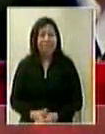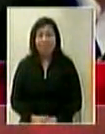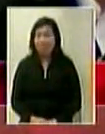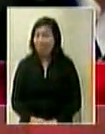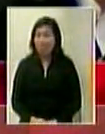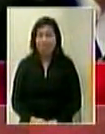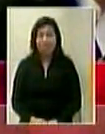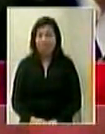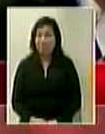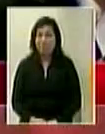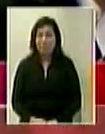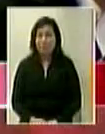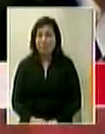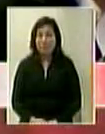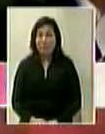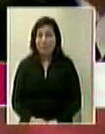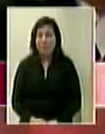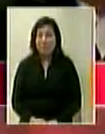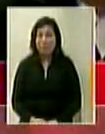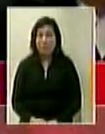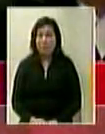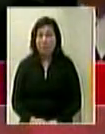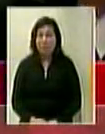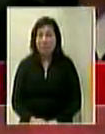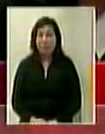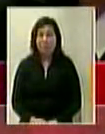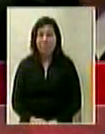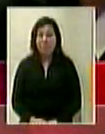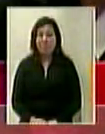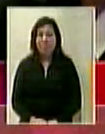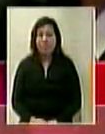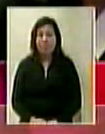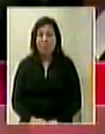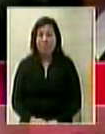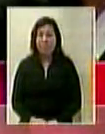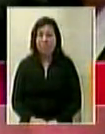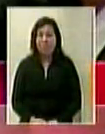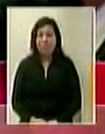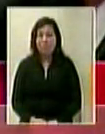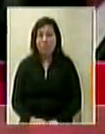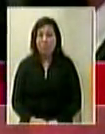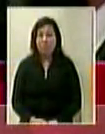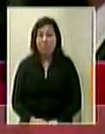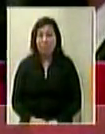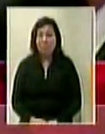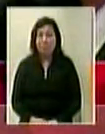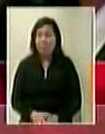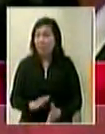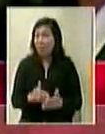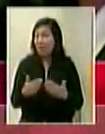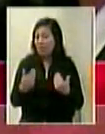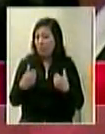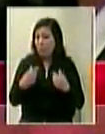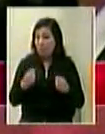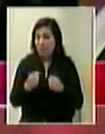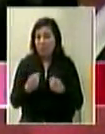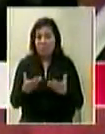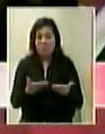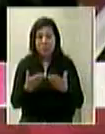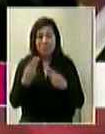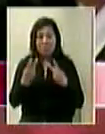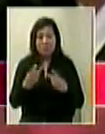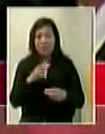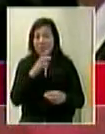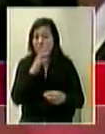paso, estimados colegas, ¿eh?, que reciba visita femenina, y O sea, todos los internos tienen derecho, pues, a recibir